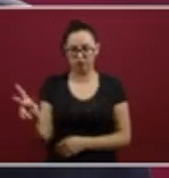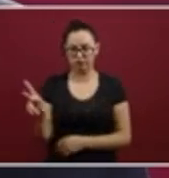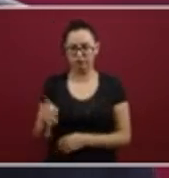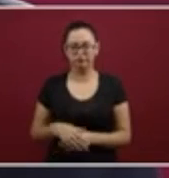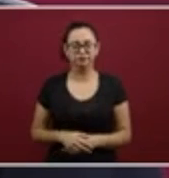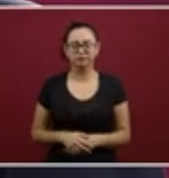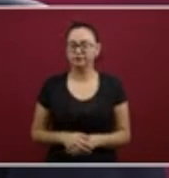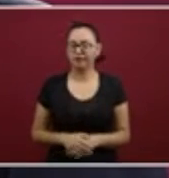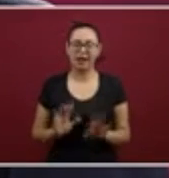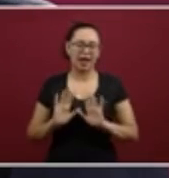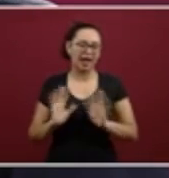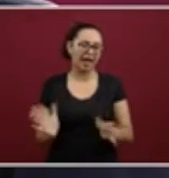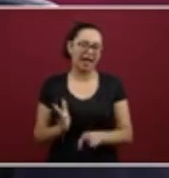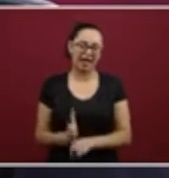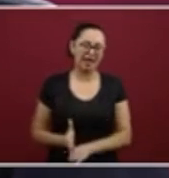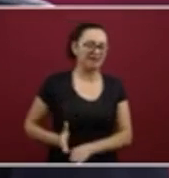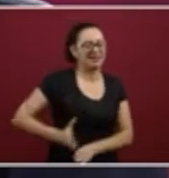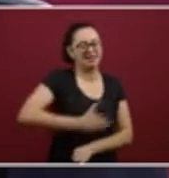era antes,